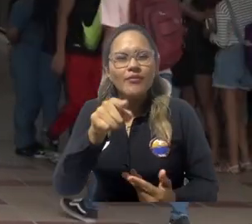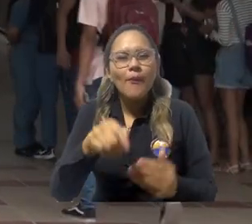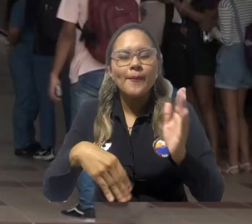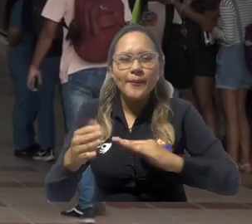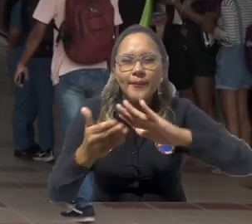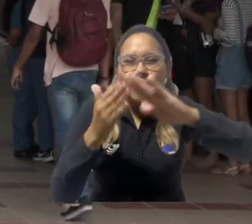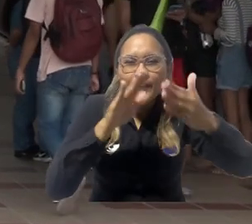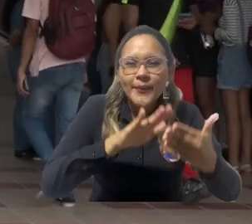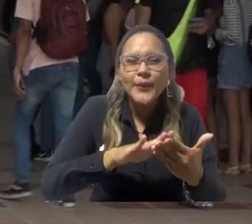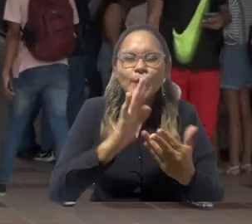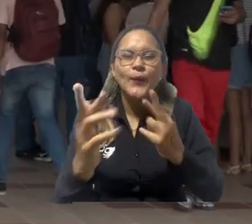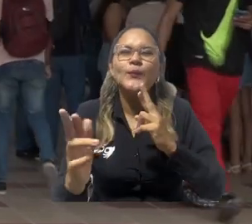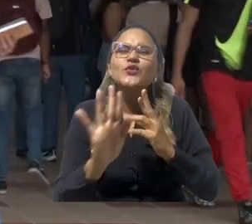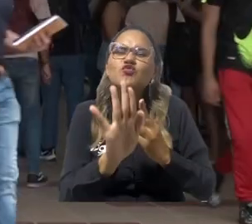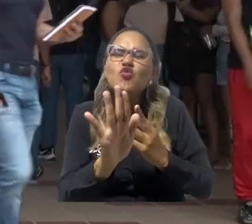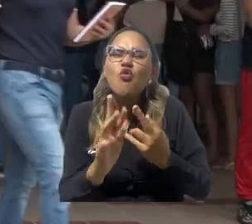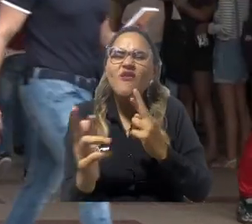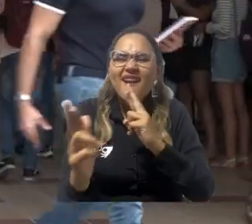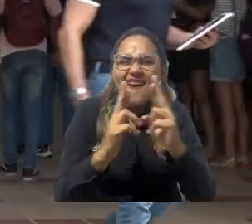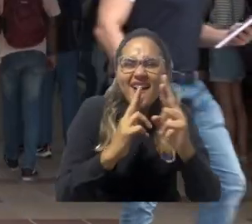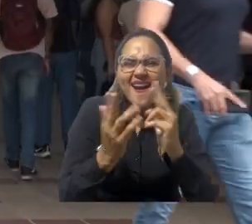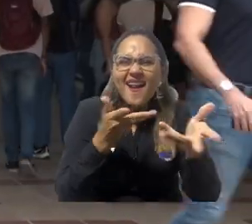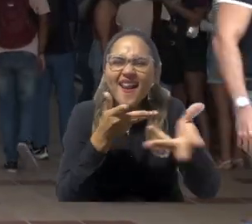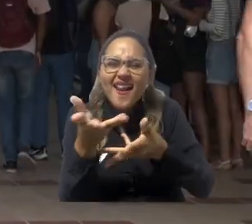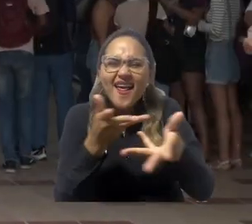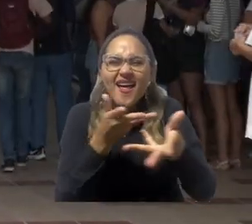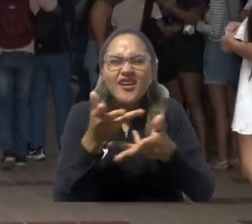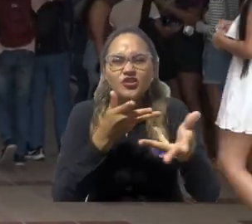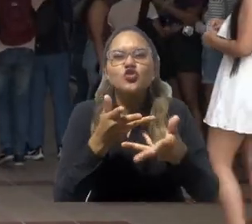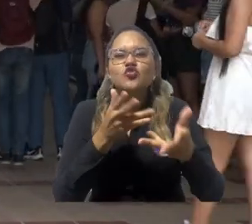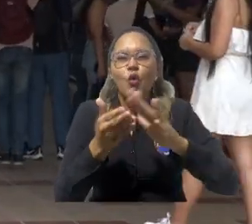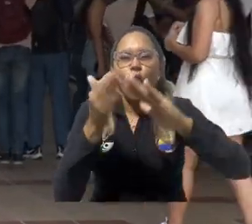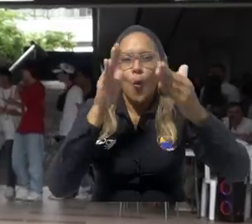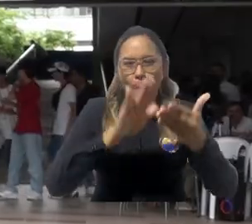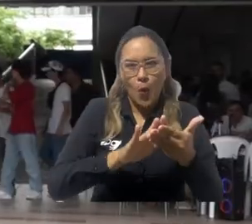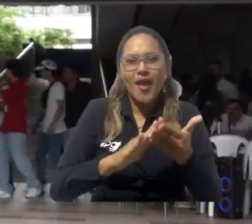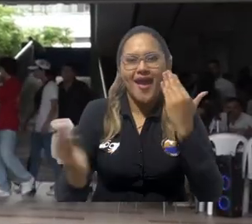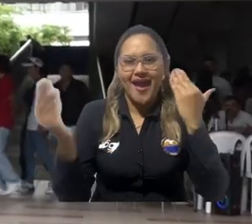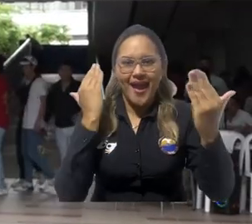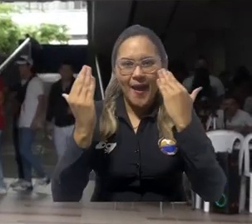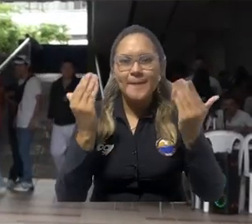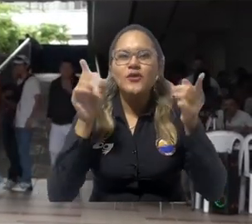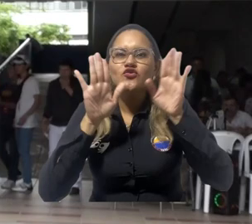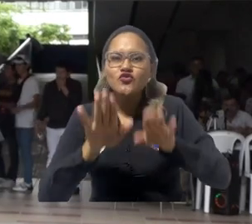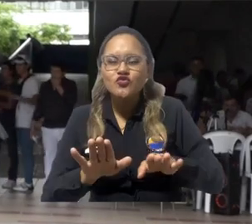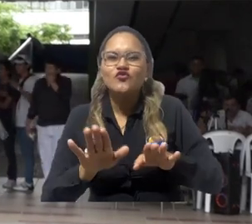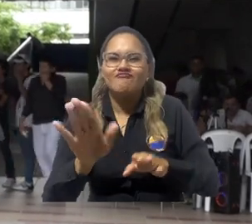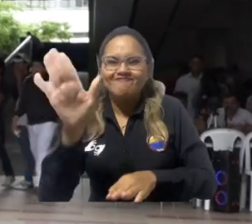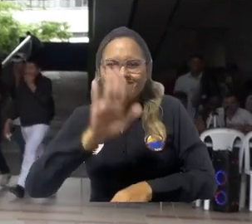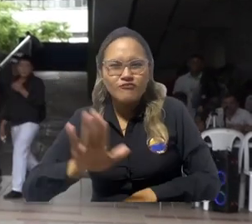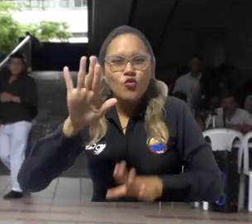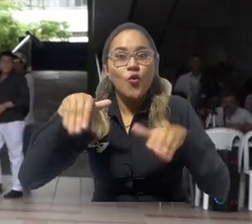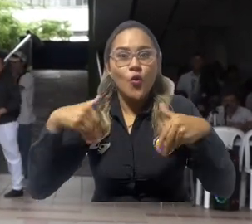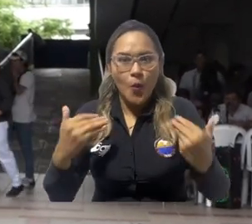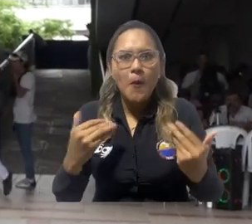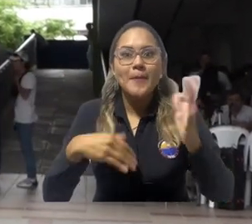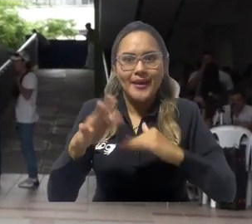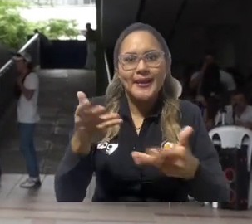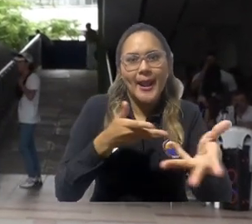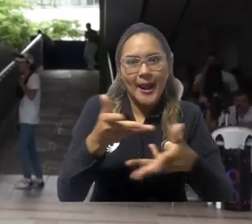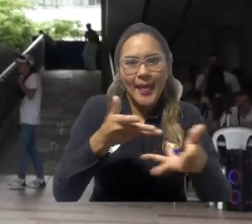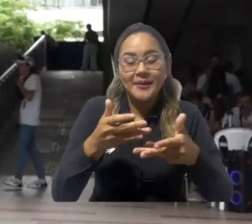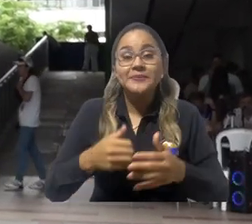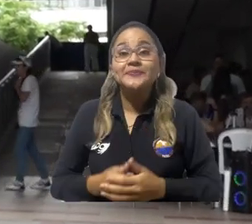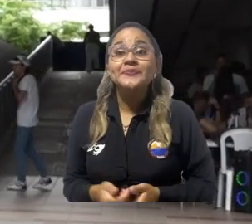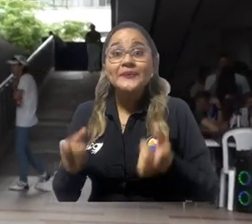cuáles son las relaciones que tienen las comunidades campesinas y rurales con el territorio. Muy contento por tener la oportunidad de presentar mi